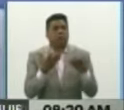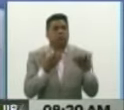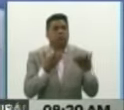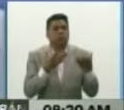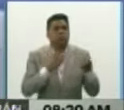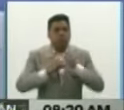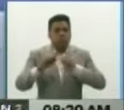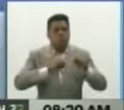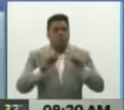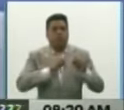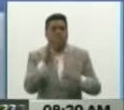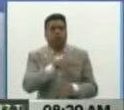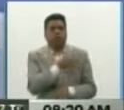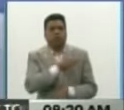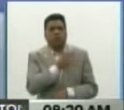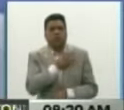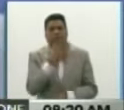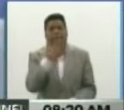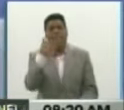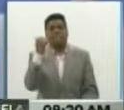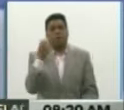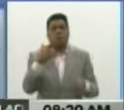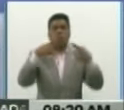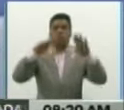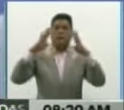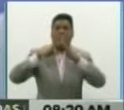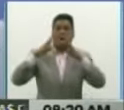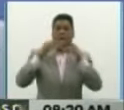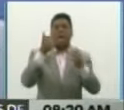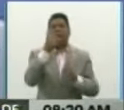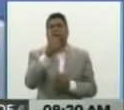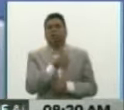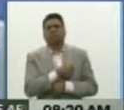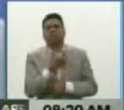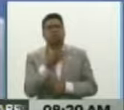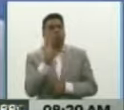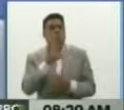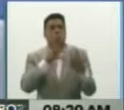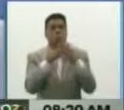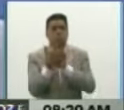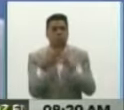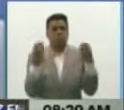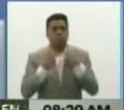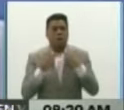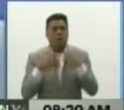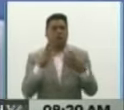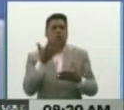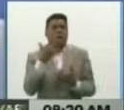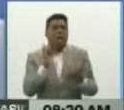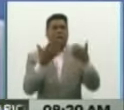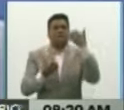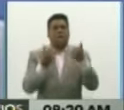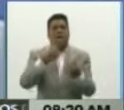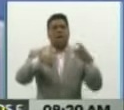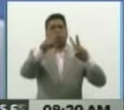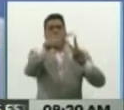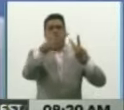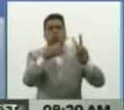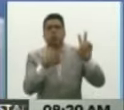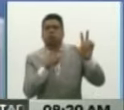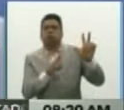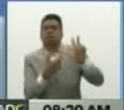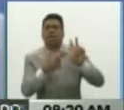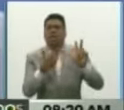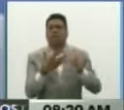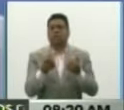salieron, están mejor que nunca, tienen mejor casa, viven en zonas no en barriadas populares, tienen carros, dos y tres carros, tienen beneficios,